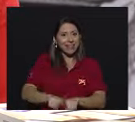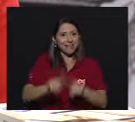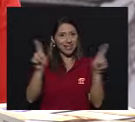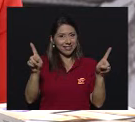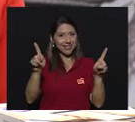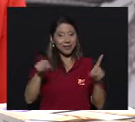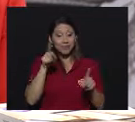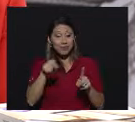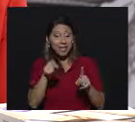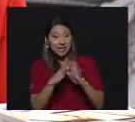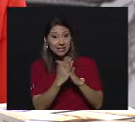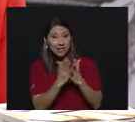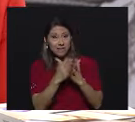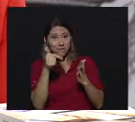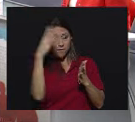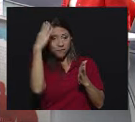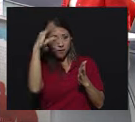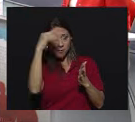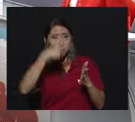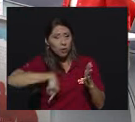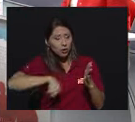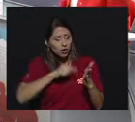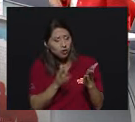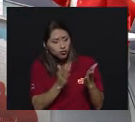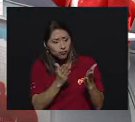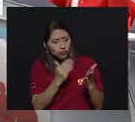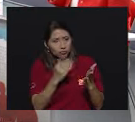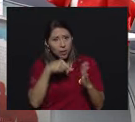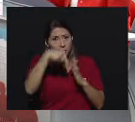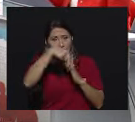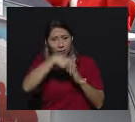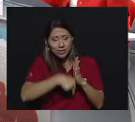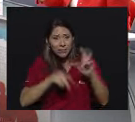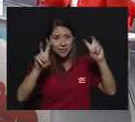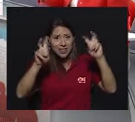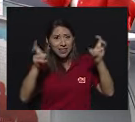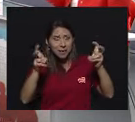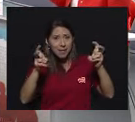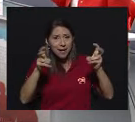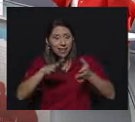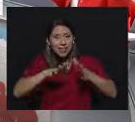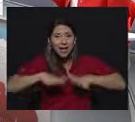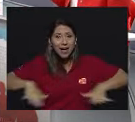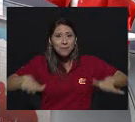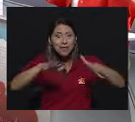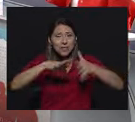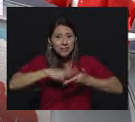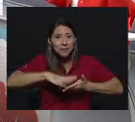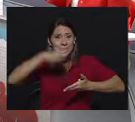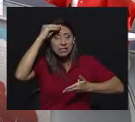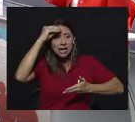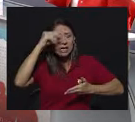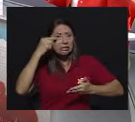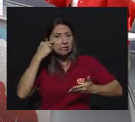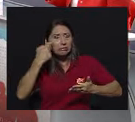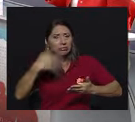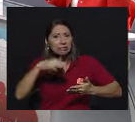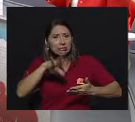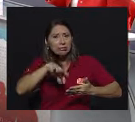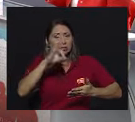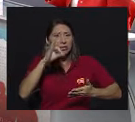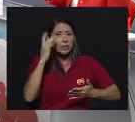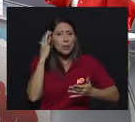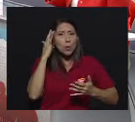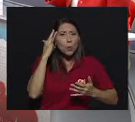este informe, cuando nosotros profundizamos un poco en el tema de los ambientes de aprendizaje, encontramos cosas preocupantes en